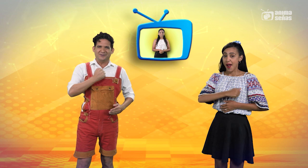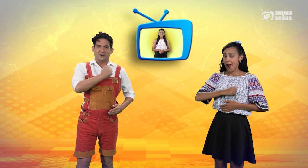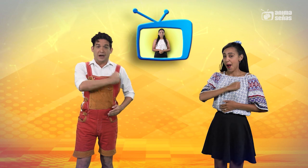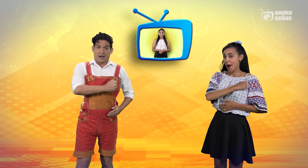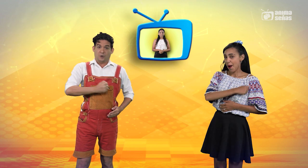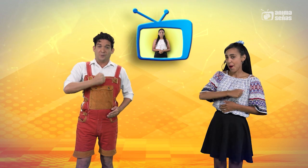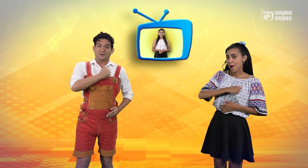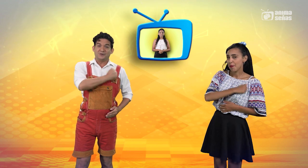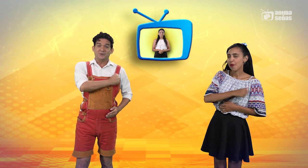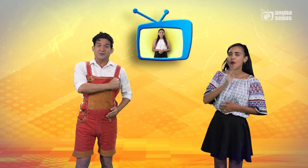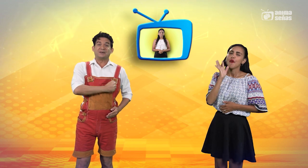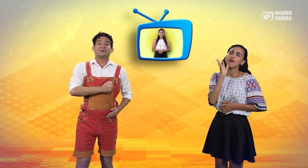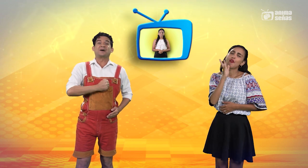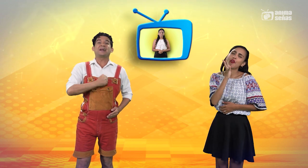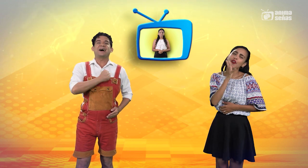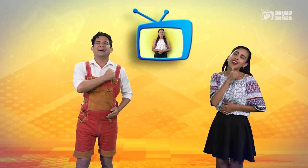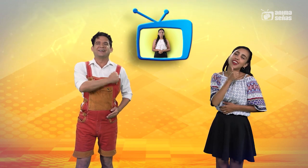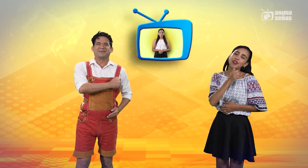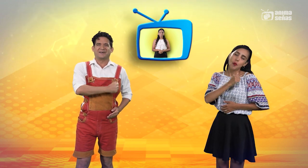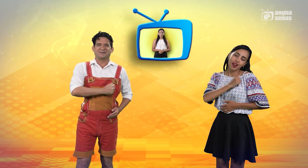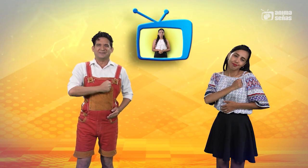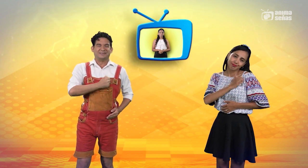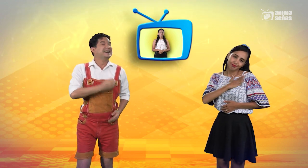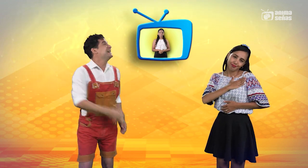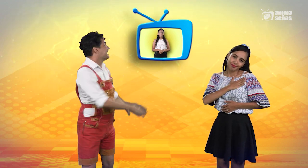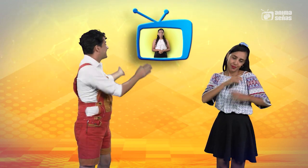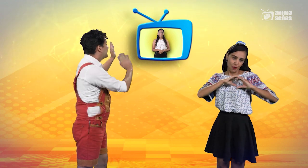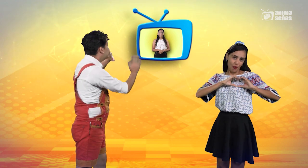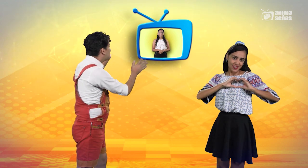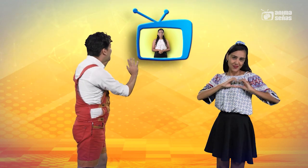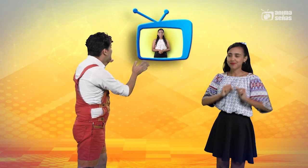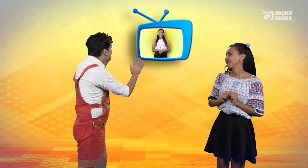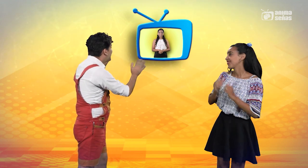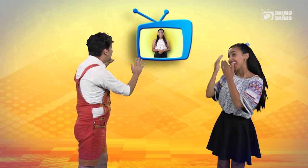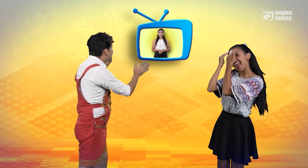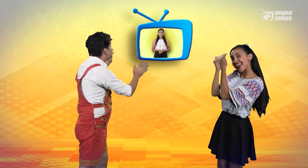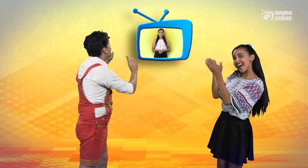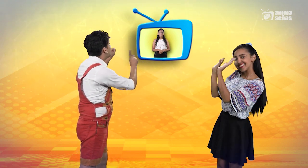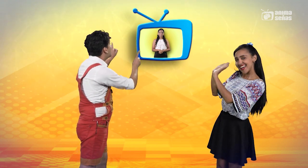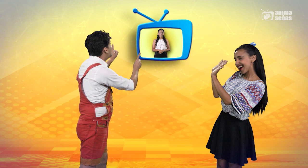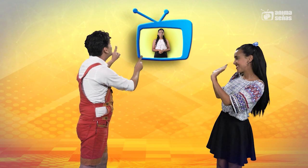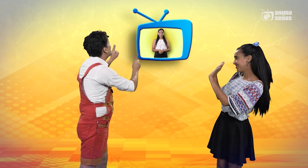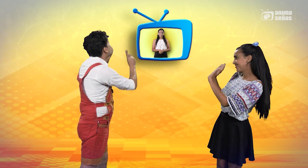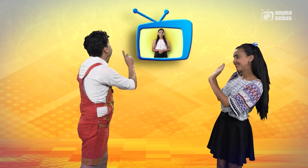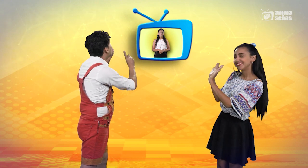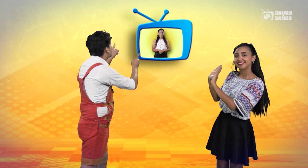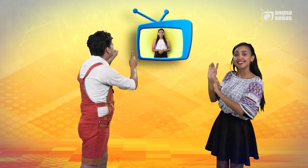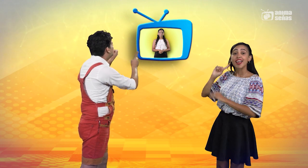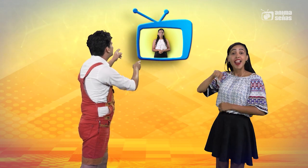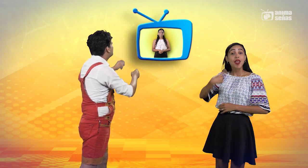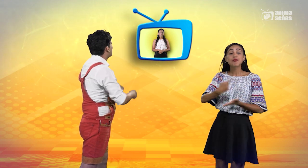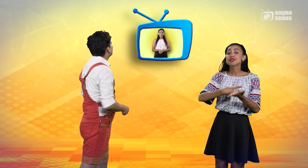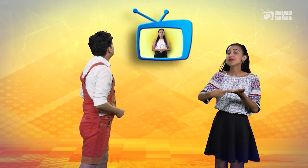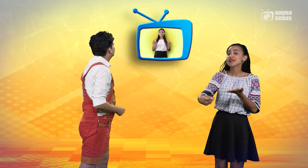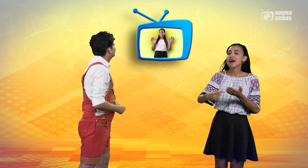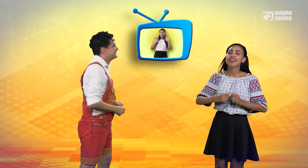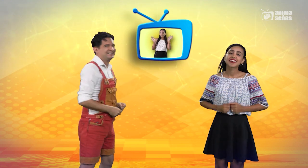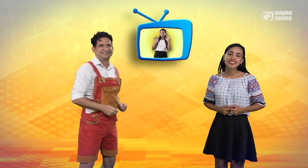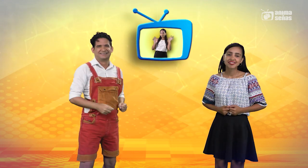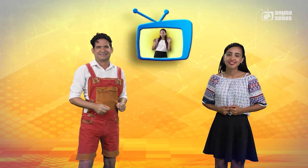¡Qué bonito! Es como si uno se tocara el corazón. ¡Gracias, Raima! ¡Te esperamos la próxima